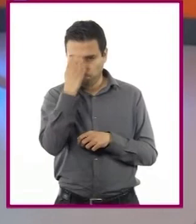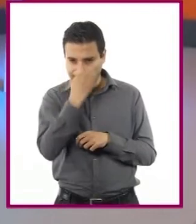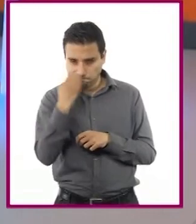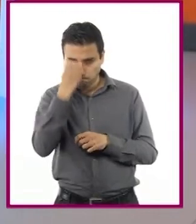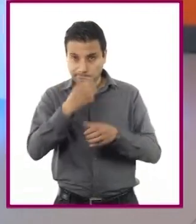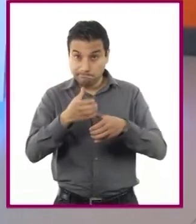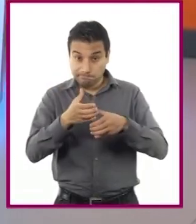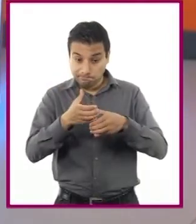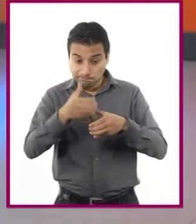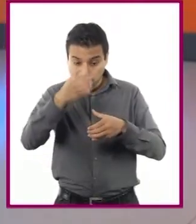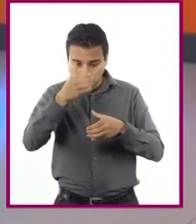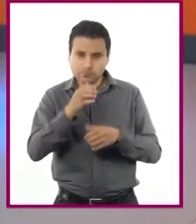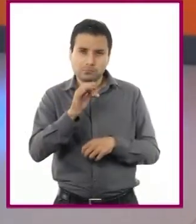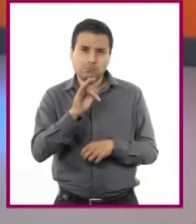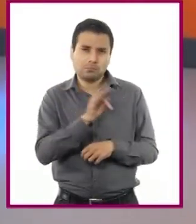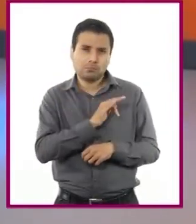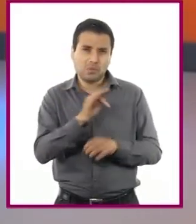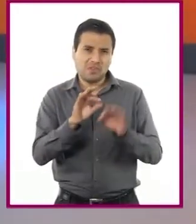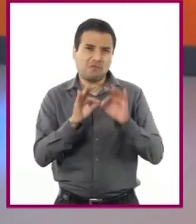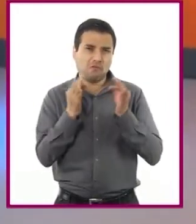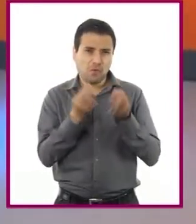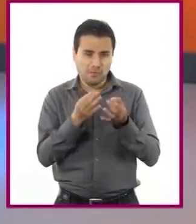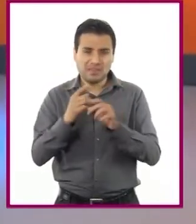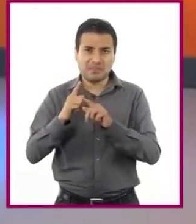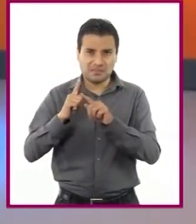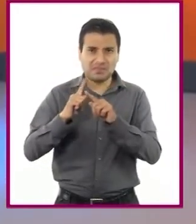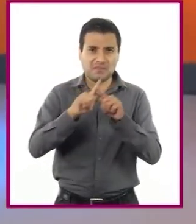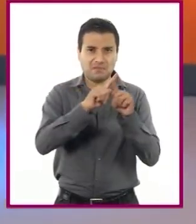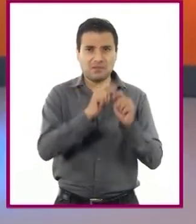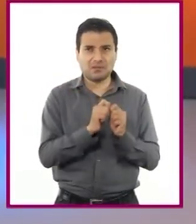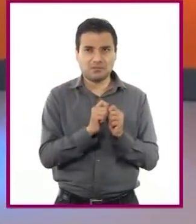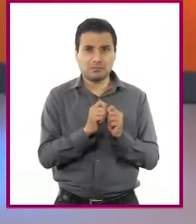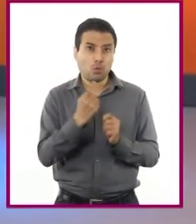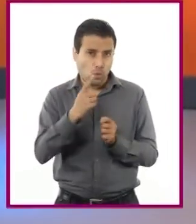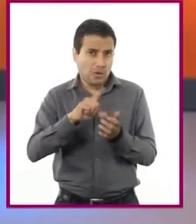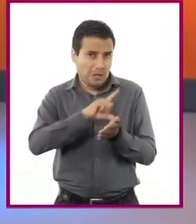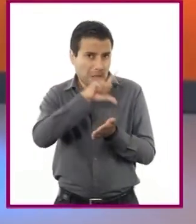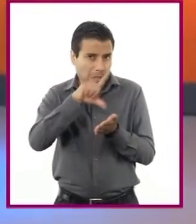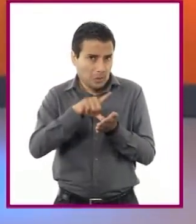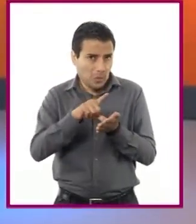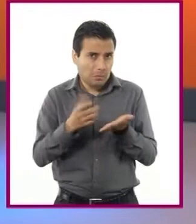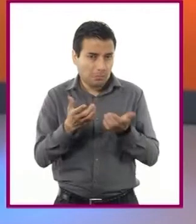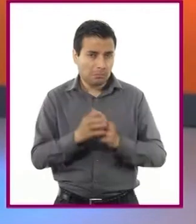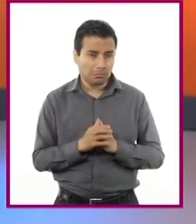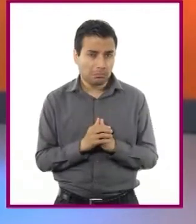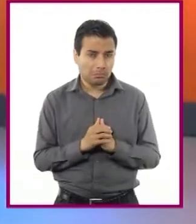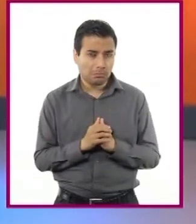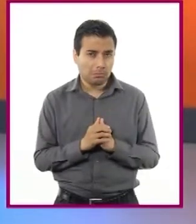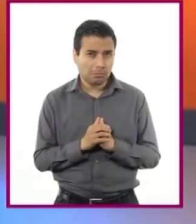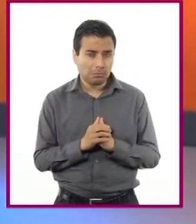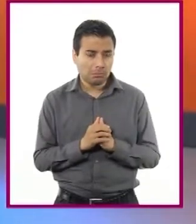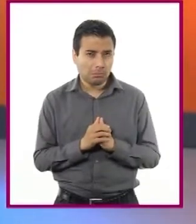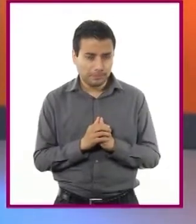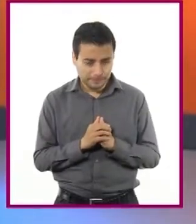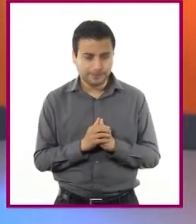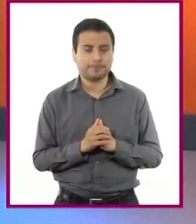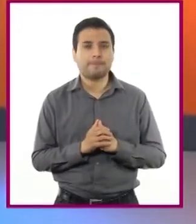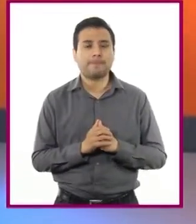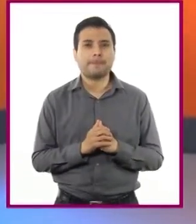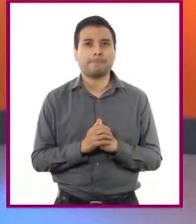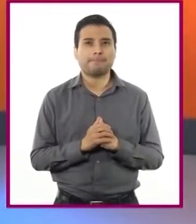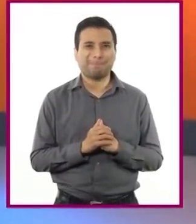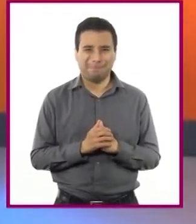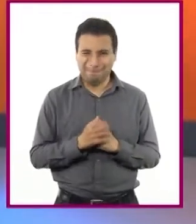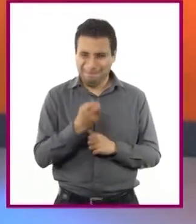de varias formas y tamaños y aún así contener 1 litro de leche. Con curiosidad por conocer cómo explicar